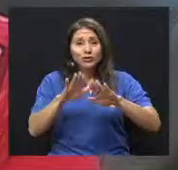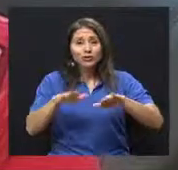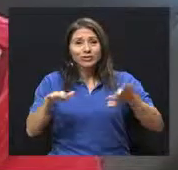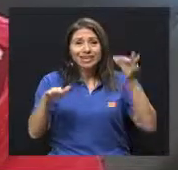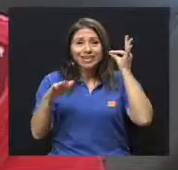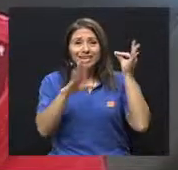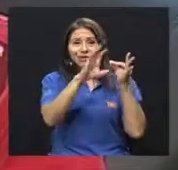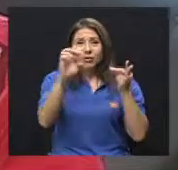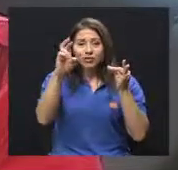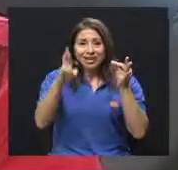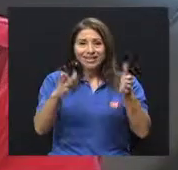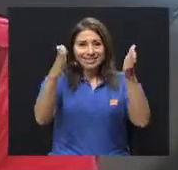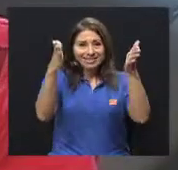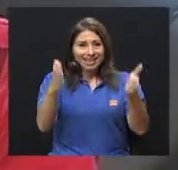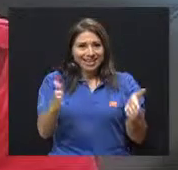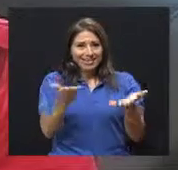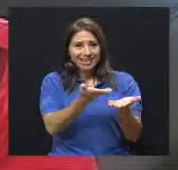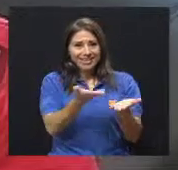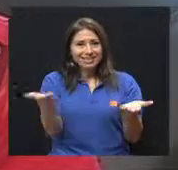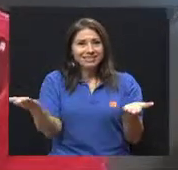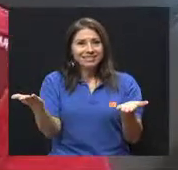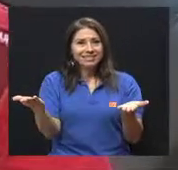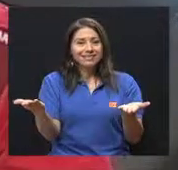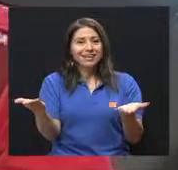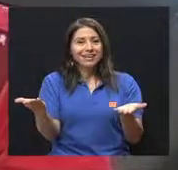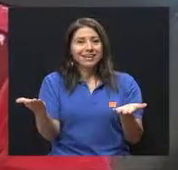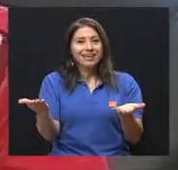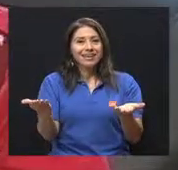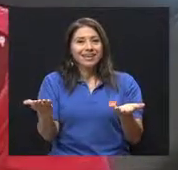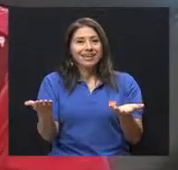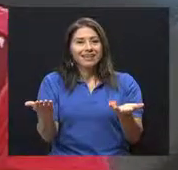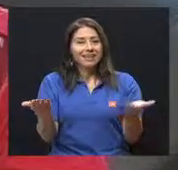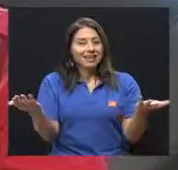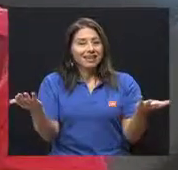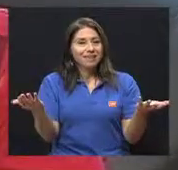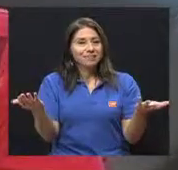niños y niñas costarricenses